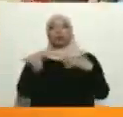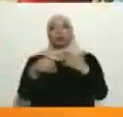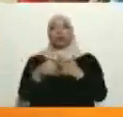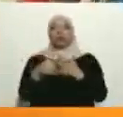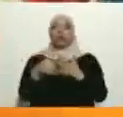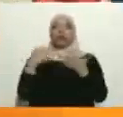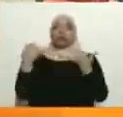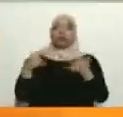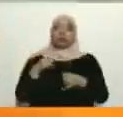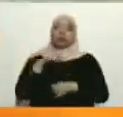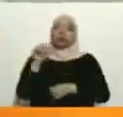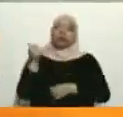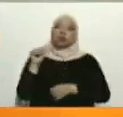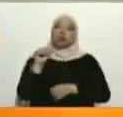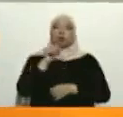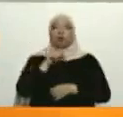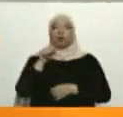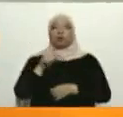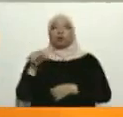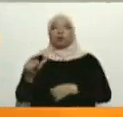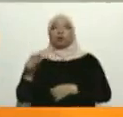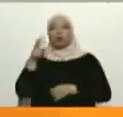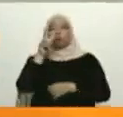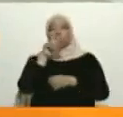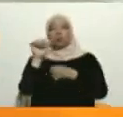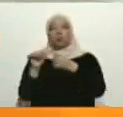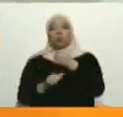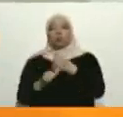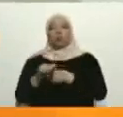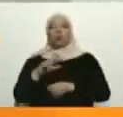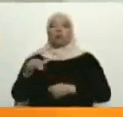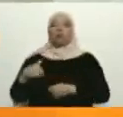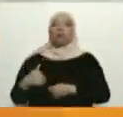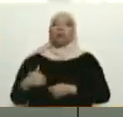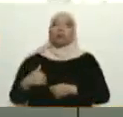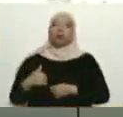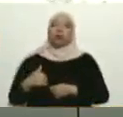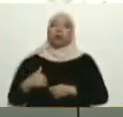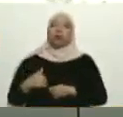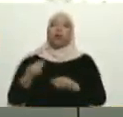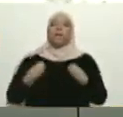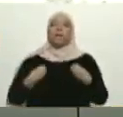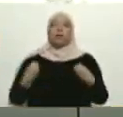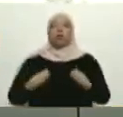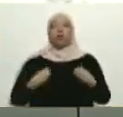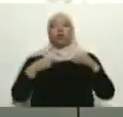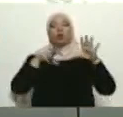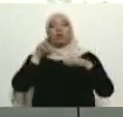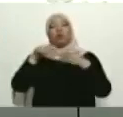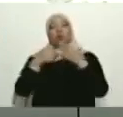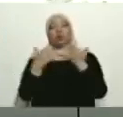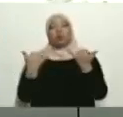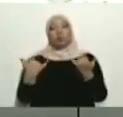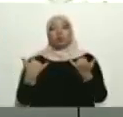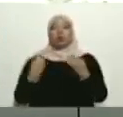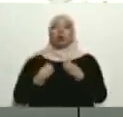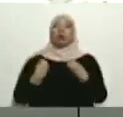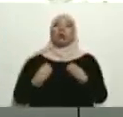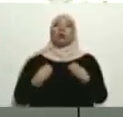Venezuela diez de ellos los que nombró la vicepresidentan de alguna manera reciben el 80% de los turistas que